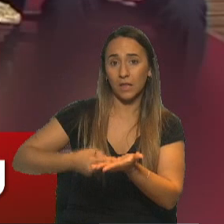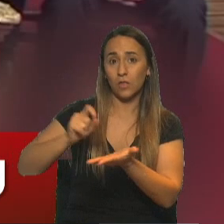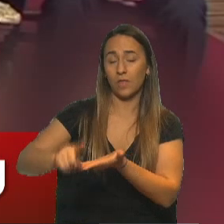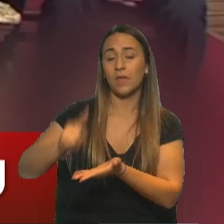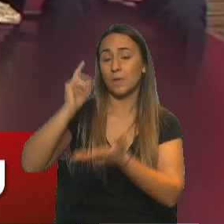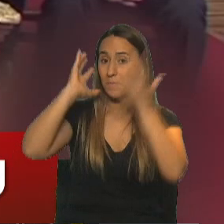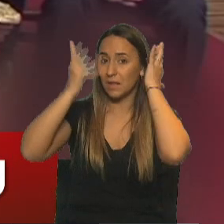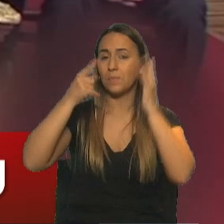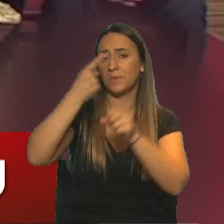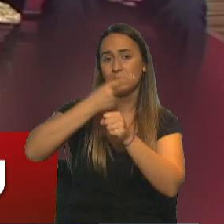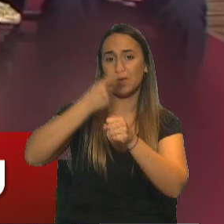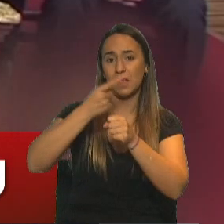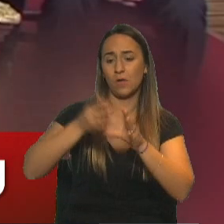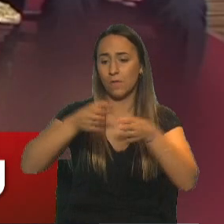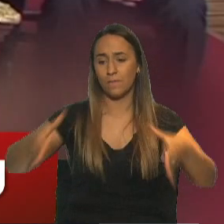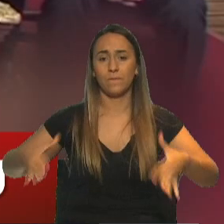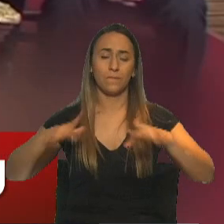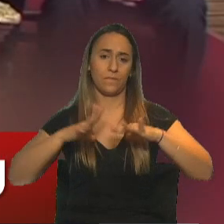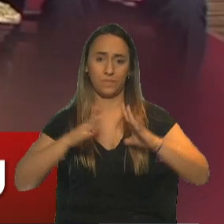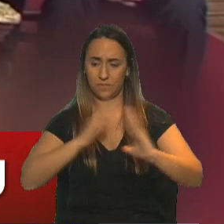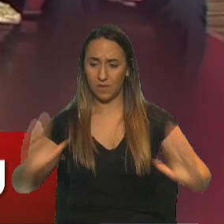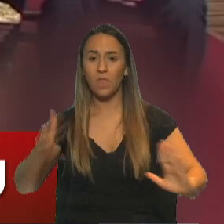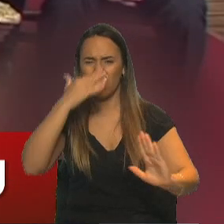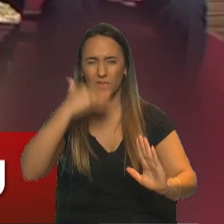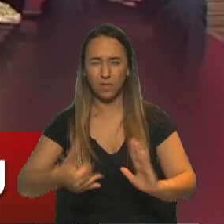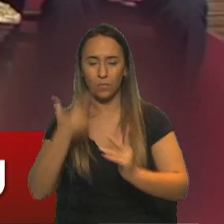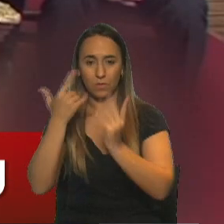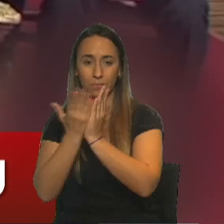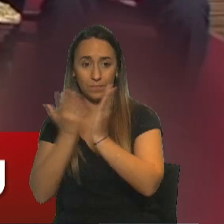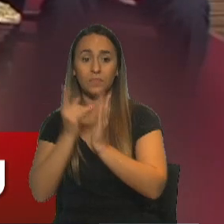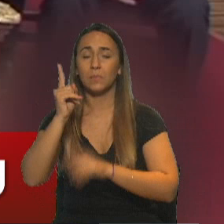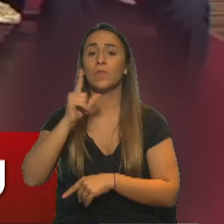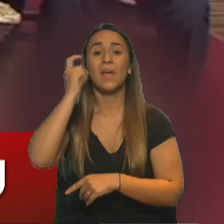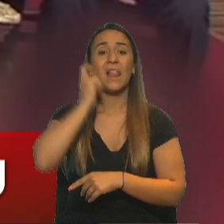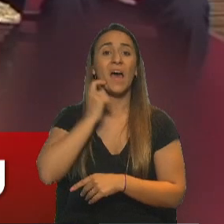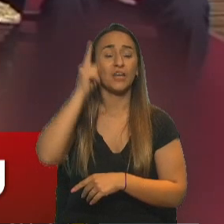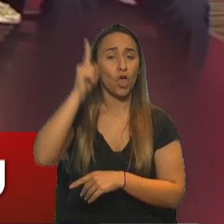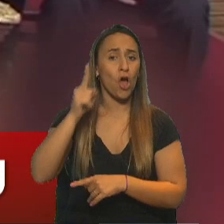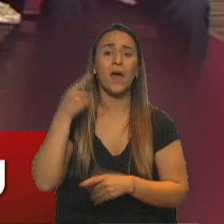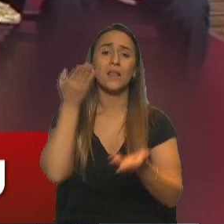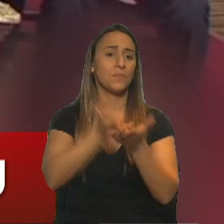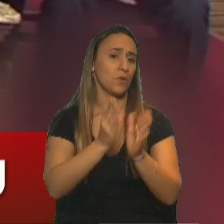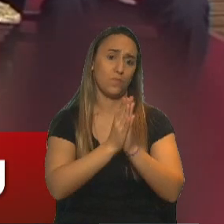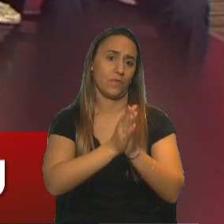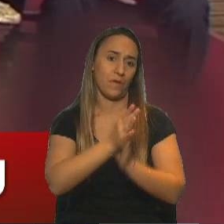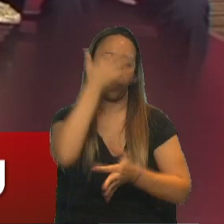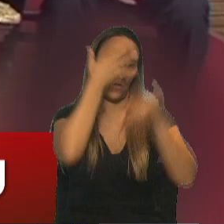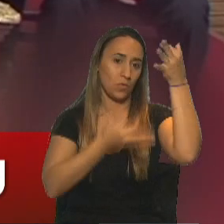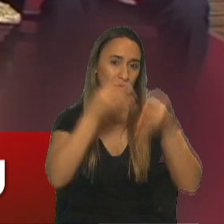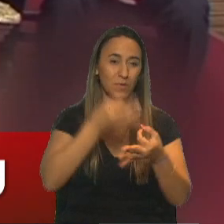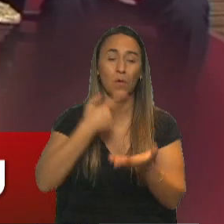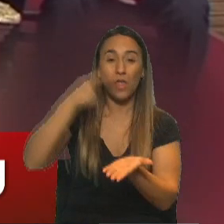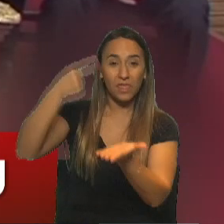feria judicial. Fue el gobernador de La Rioja, Quintela, quien había pedido al máximo tribunal de justicia que declarara la inconstitucionalidad